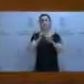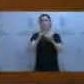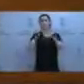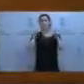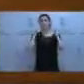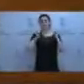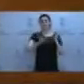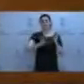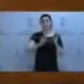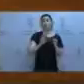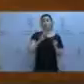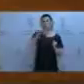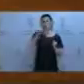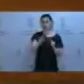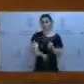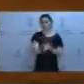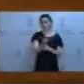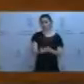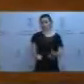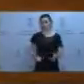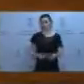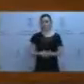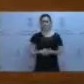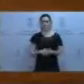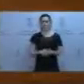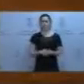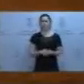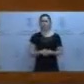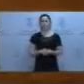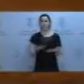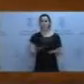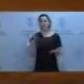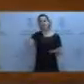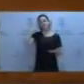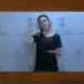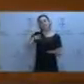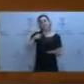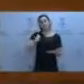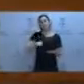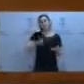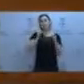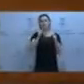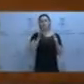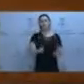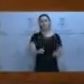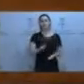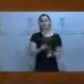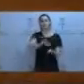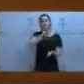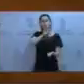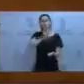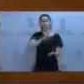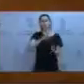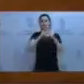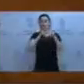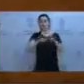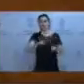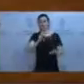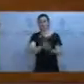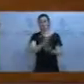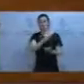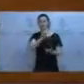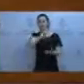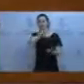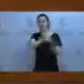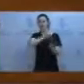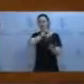tampoco. Porque sepan ustedes que no es lo mismo lo que paga una licencia, por ejemplo, vamos a poner Siero, 100.000 euros,